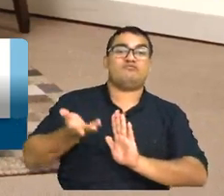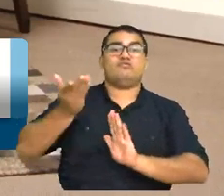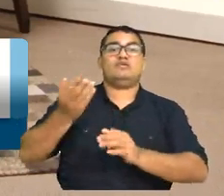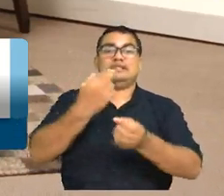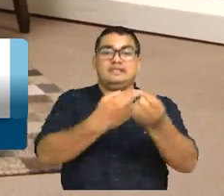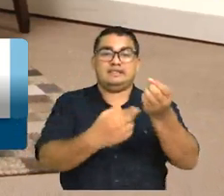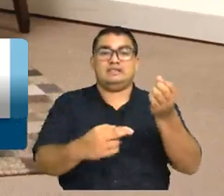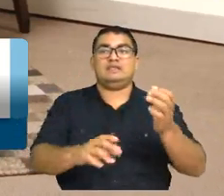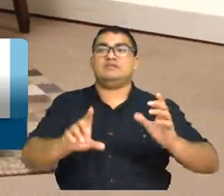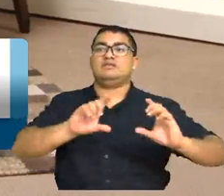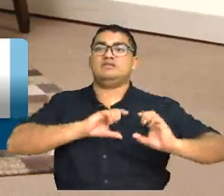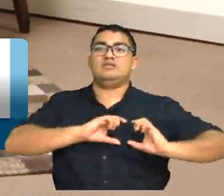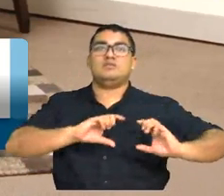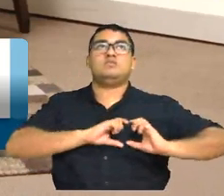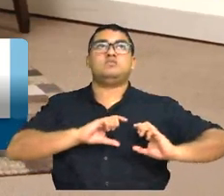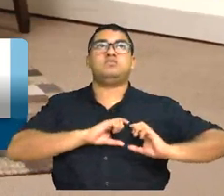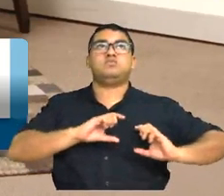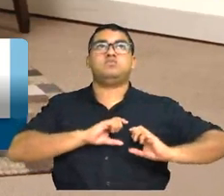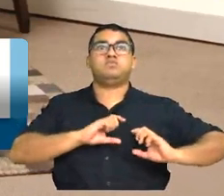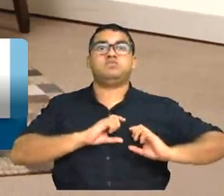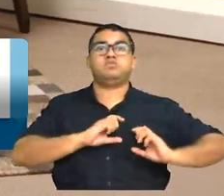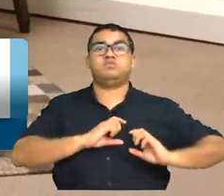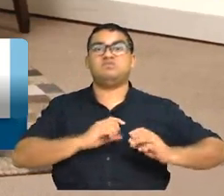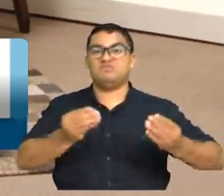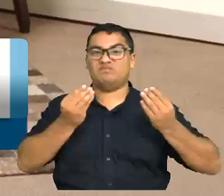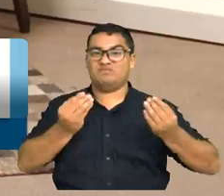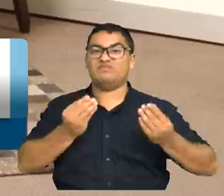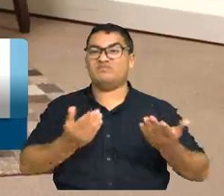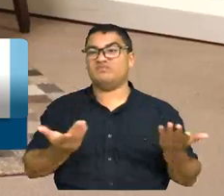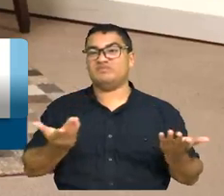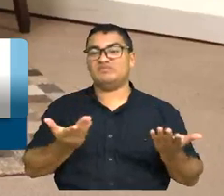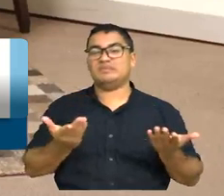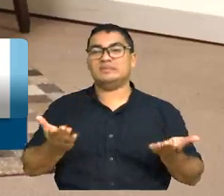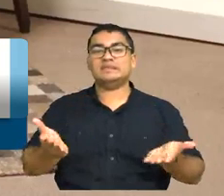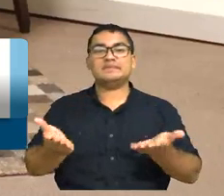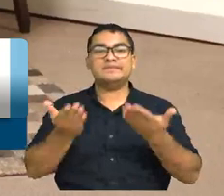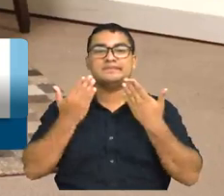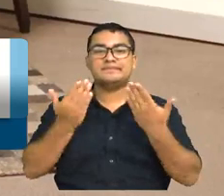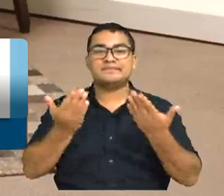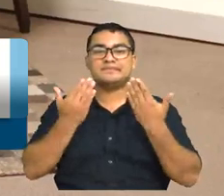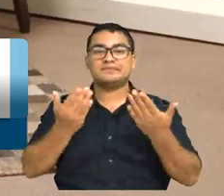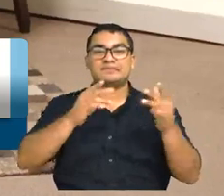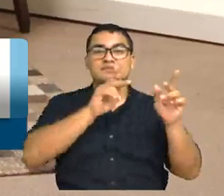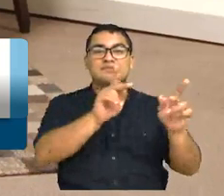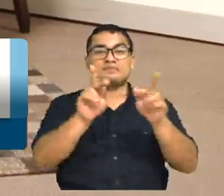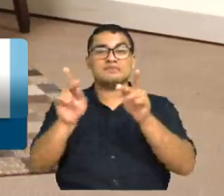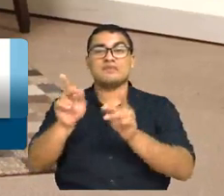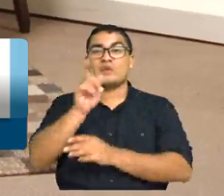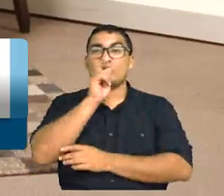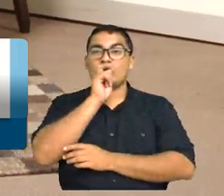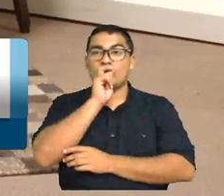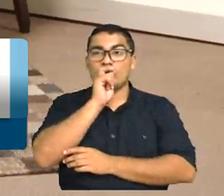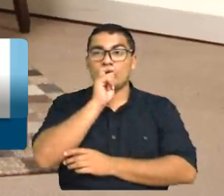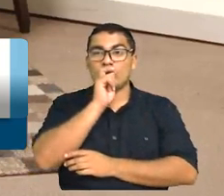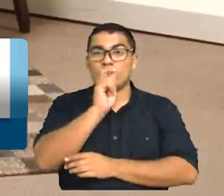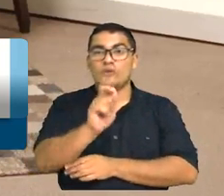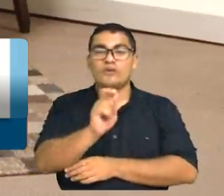seguimos bombeando, estamos bombeando el doble del esfuerzo. Ahora, necesario. El calor, aquellas personas que les gusta dar mucho ron,